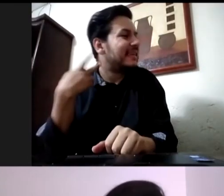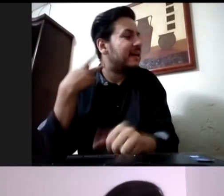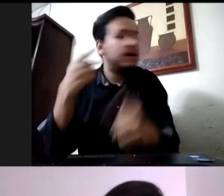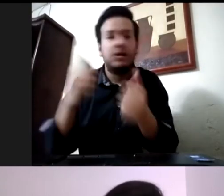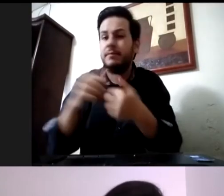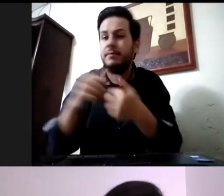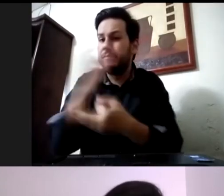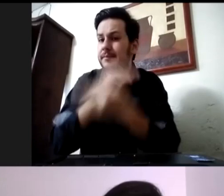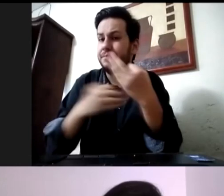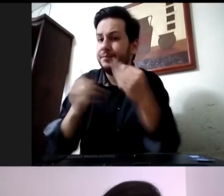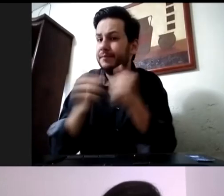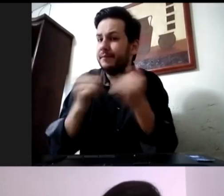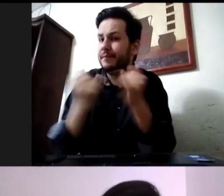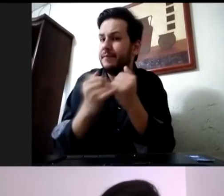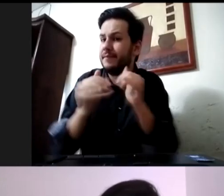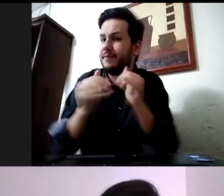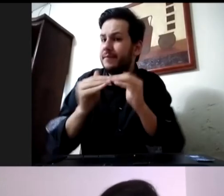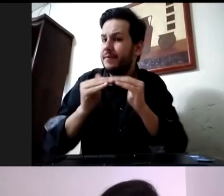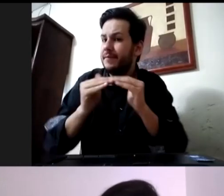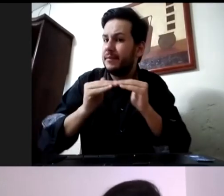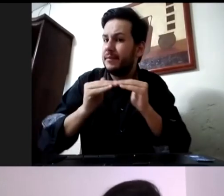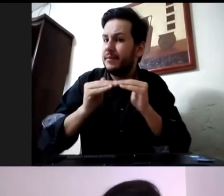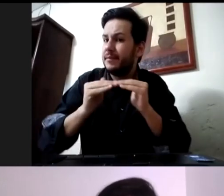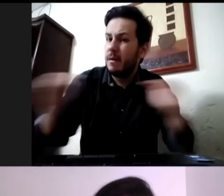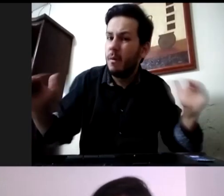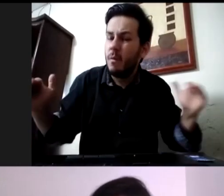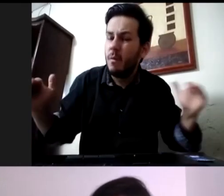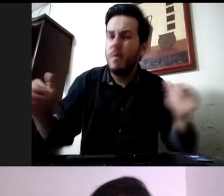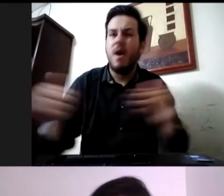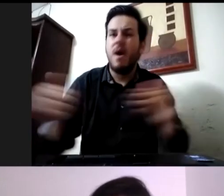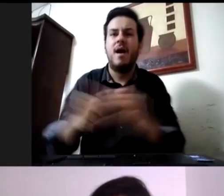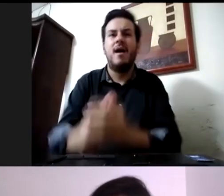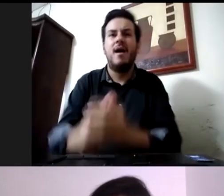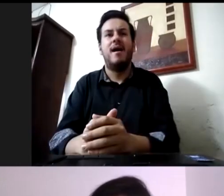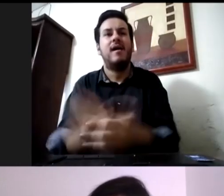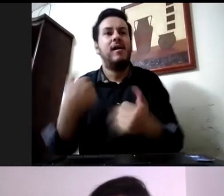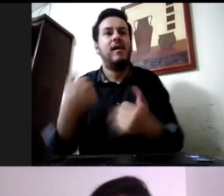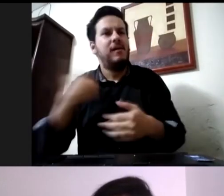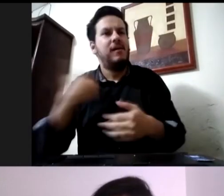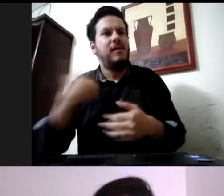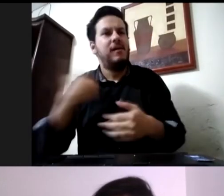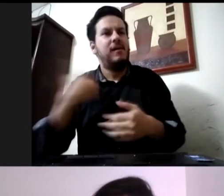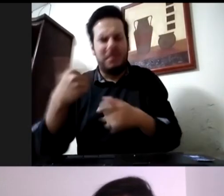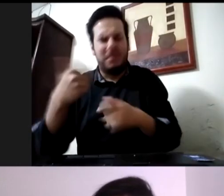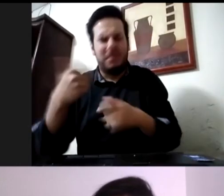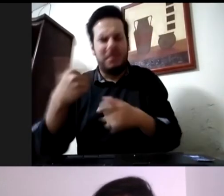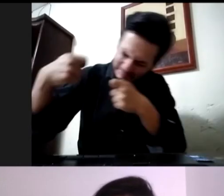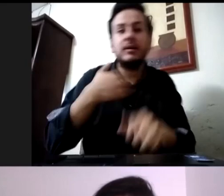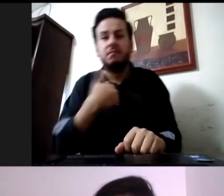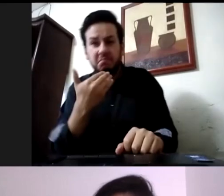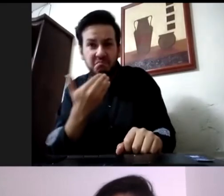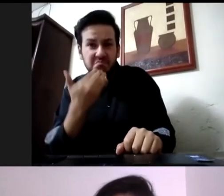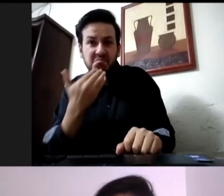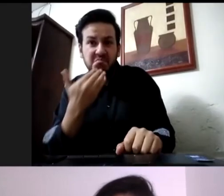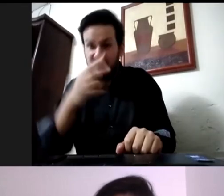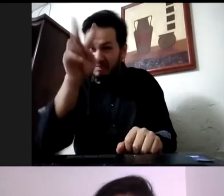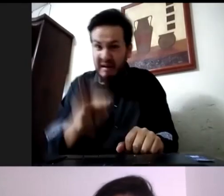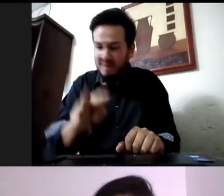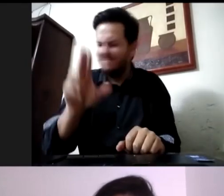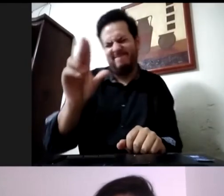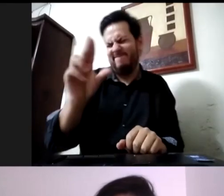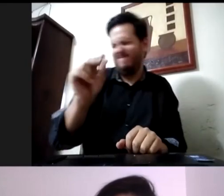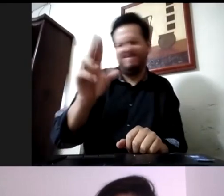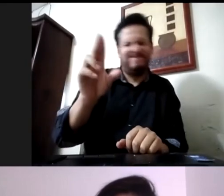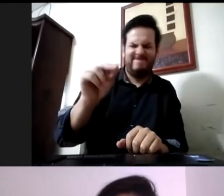equitativas, espontáneamente distributivas, generosas, de apoyo recíproco. No es cierto.